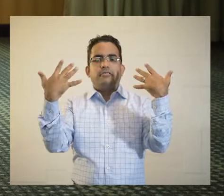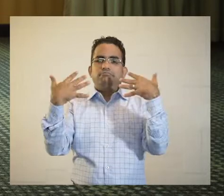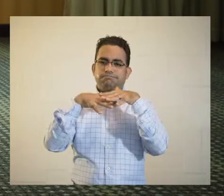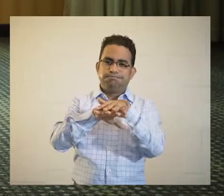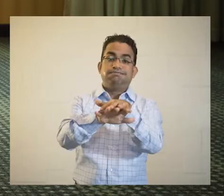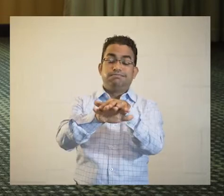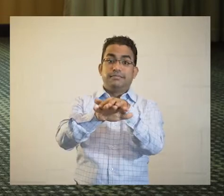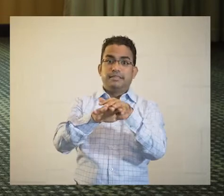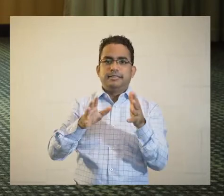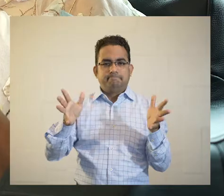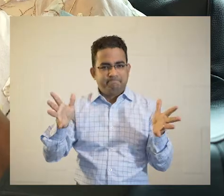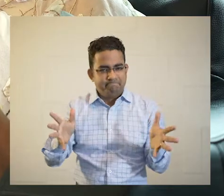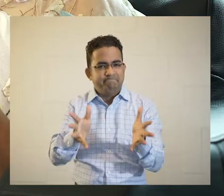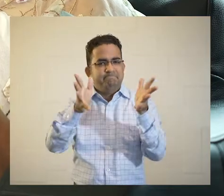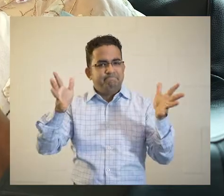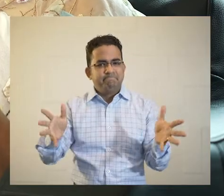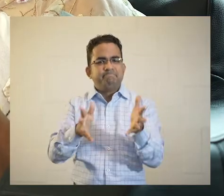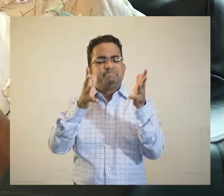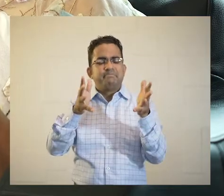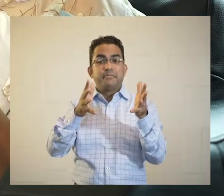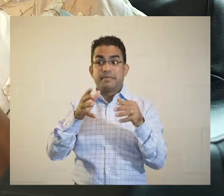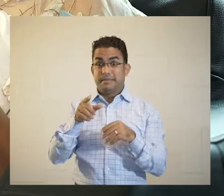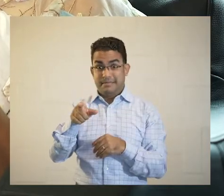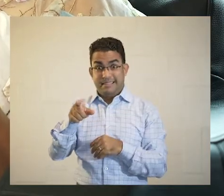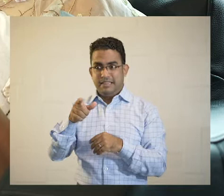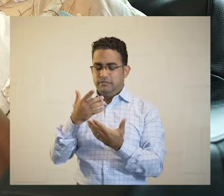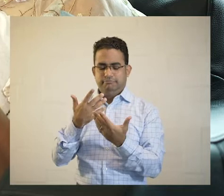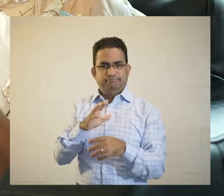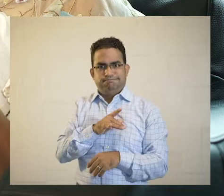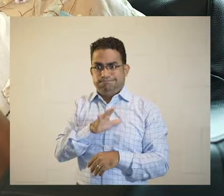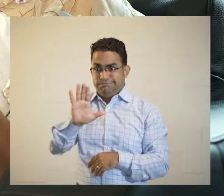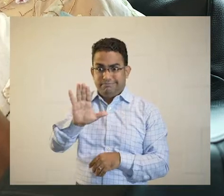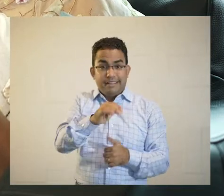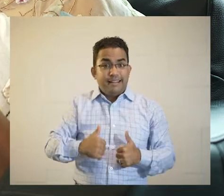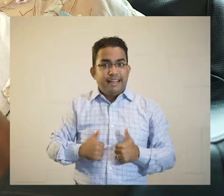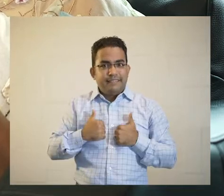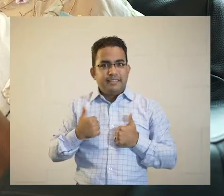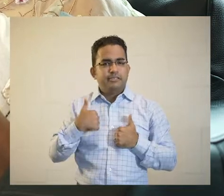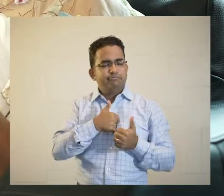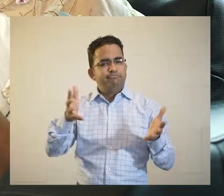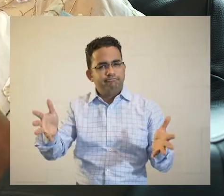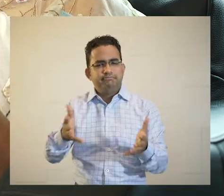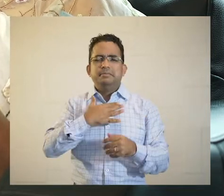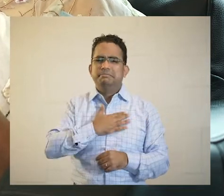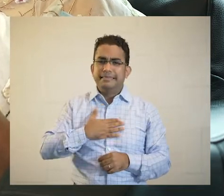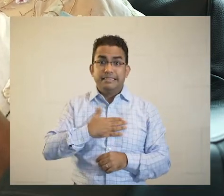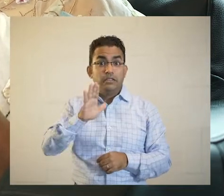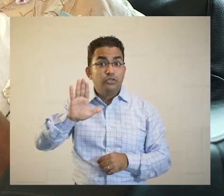la inclusión. Y estimula con auténtica vehemencia a continuar